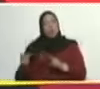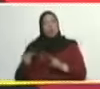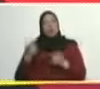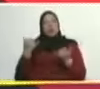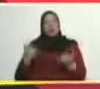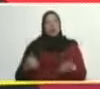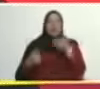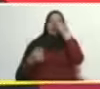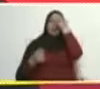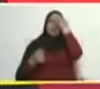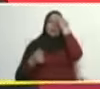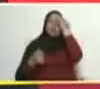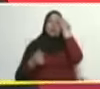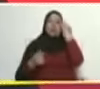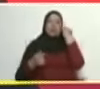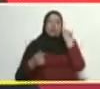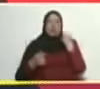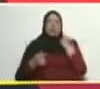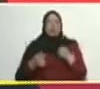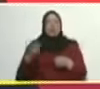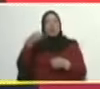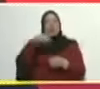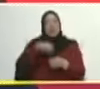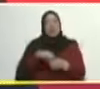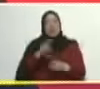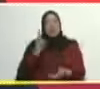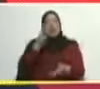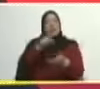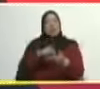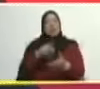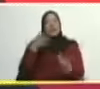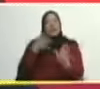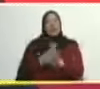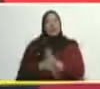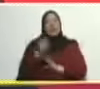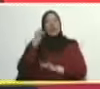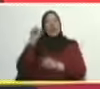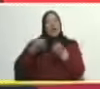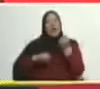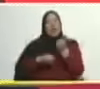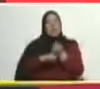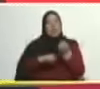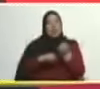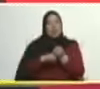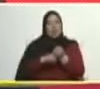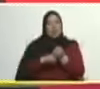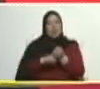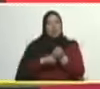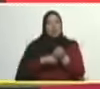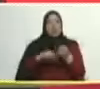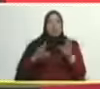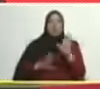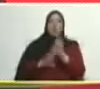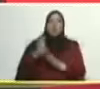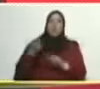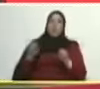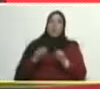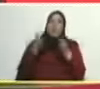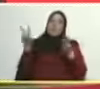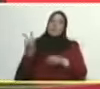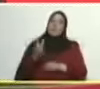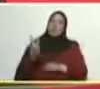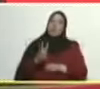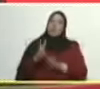días pasados, en el seno de la CELAC y de la OEA, la inmensa mayoría de los países